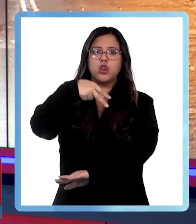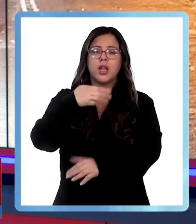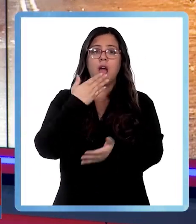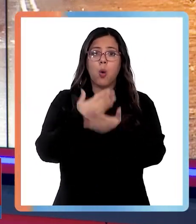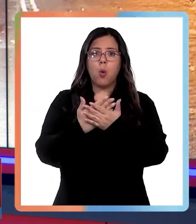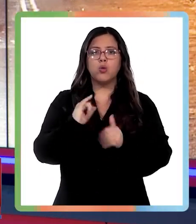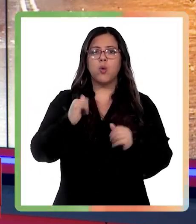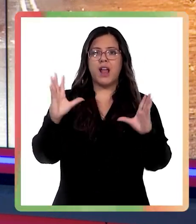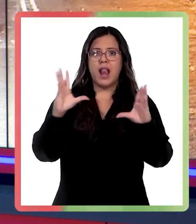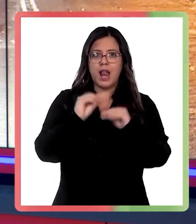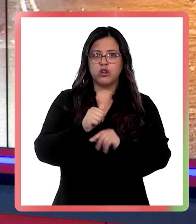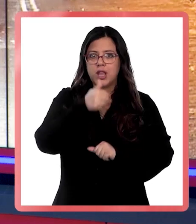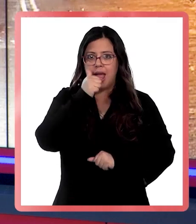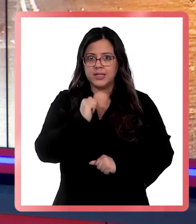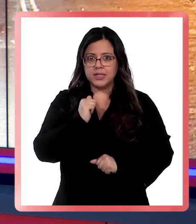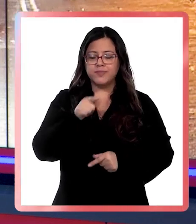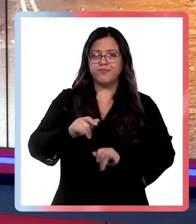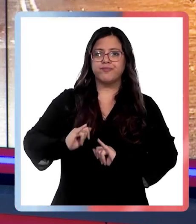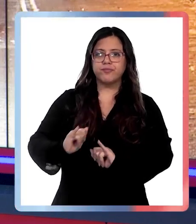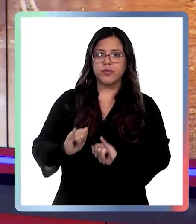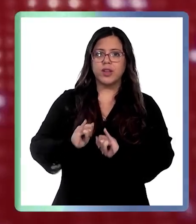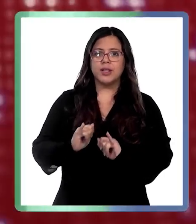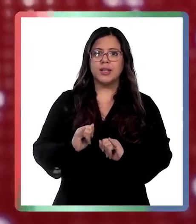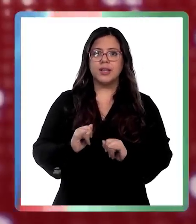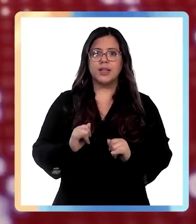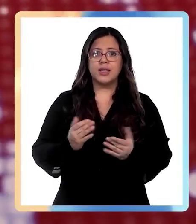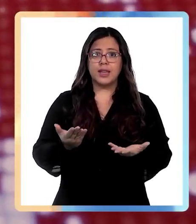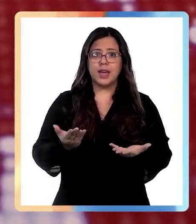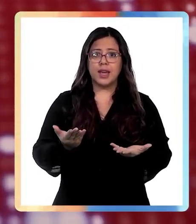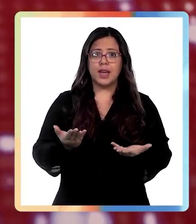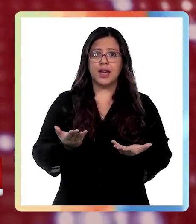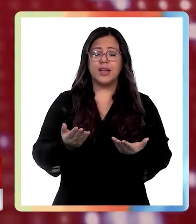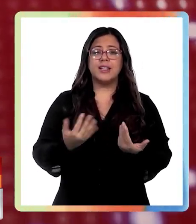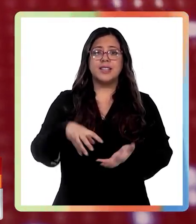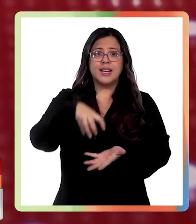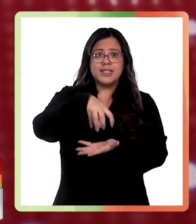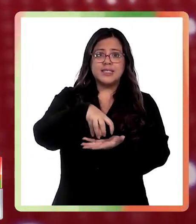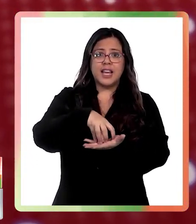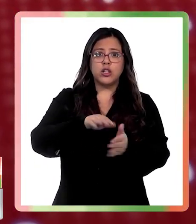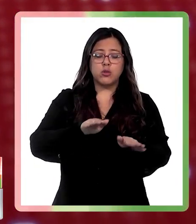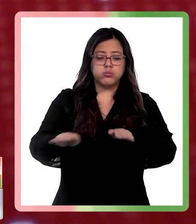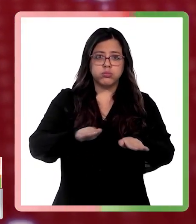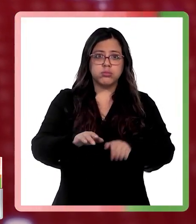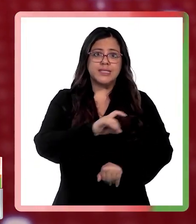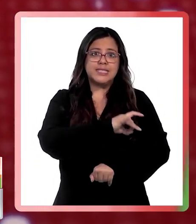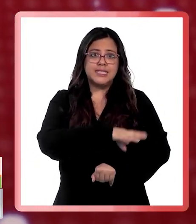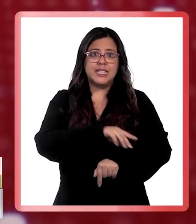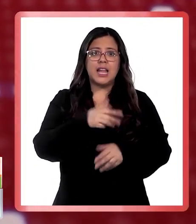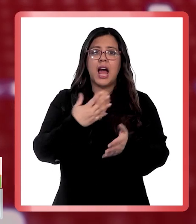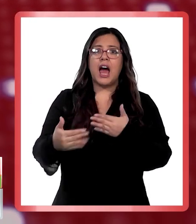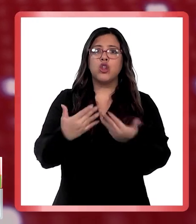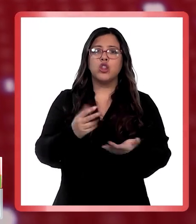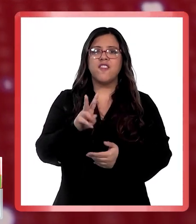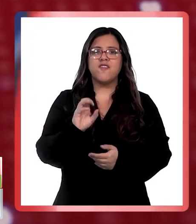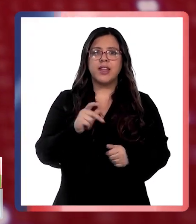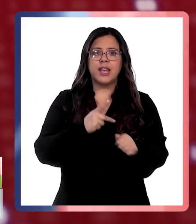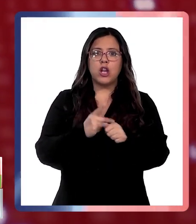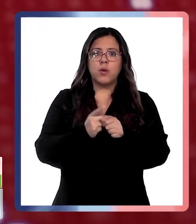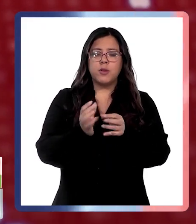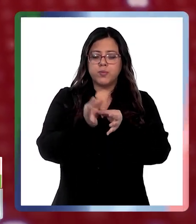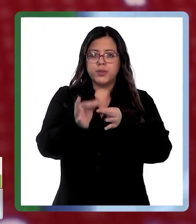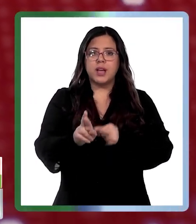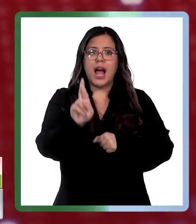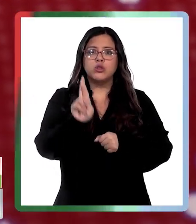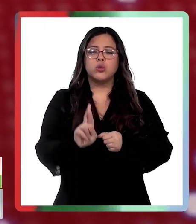del país durante la noche de este jueves. Según lo informado por el Centro Sismológico de Chile, el movimiento telúrico tuvo su epicentro a